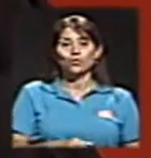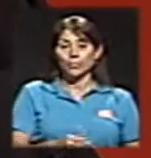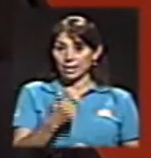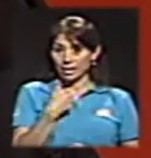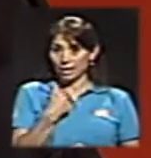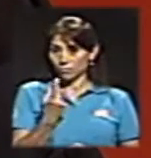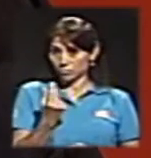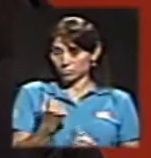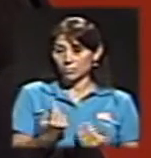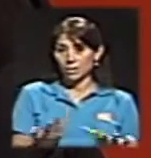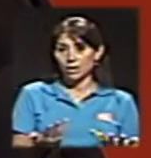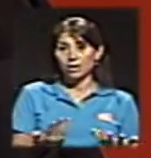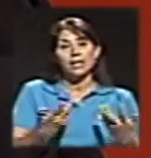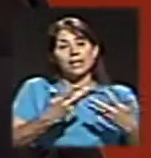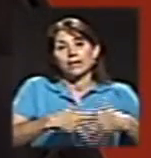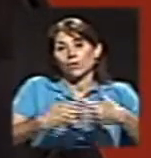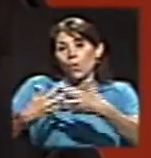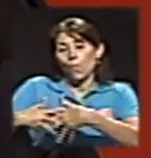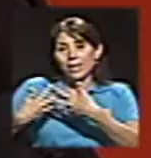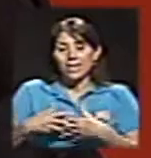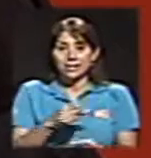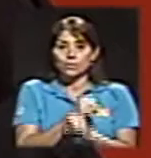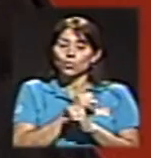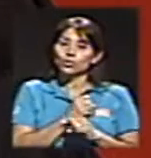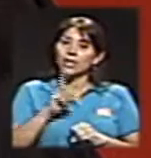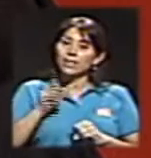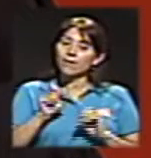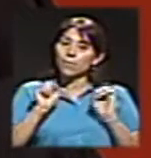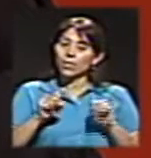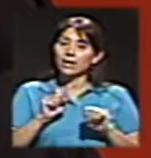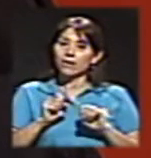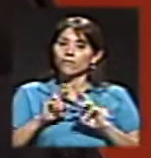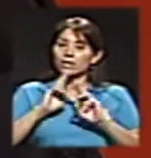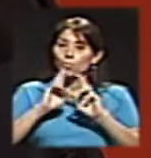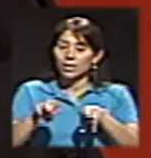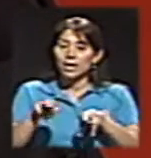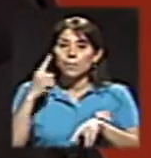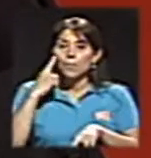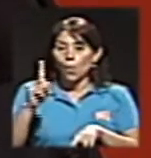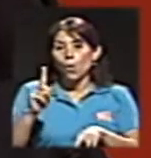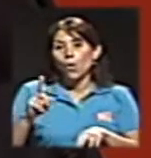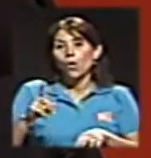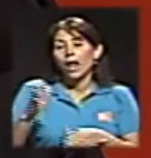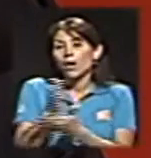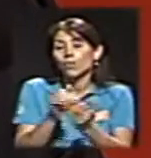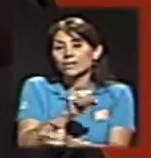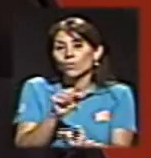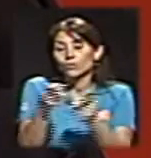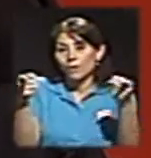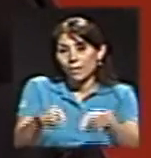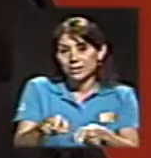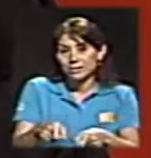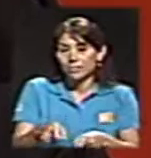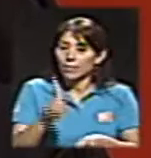digamos, es decir, las compañías de seguros tienen que tener la capacidad de responder por los pasivos contingentes, es decir, por los posibles siniestros que sucedan, ¿verdad? De una